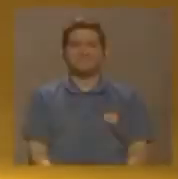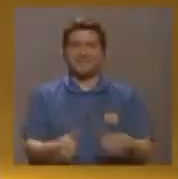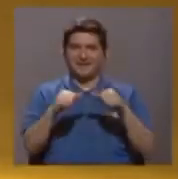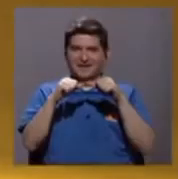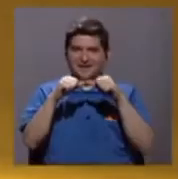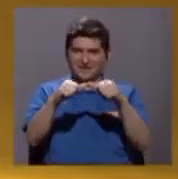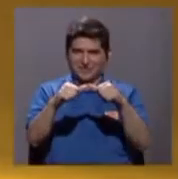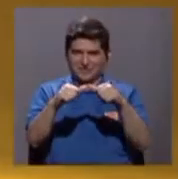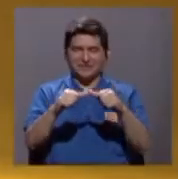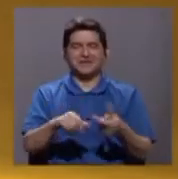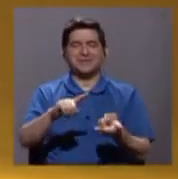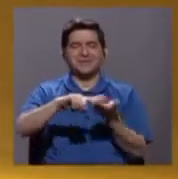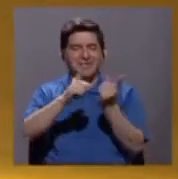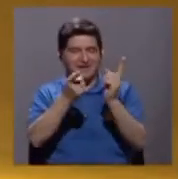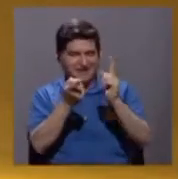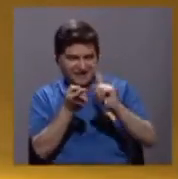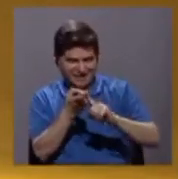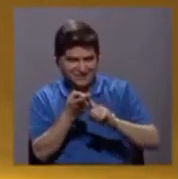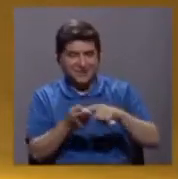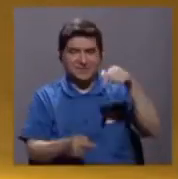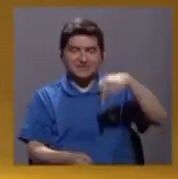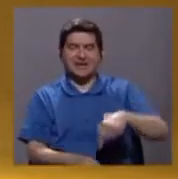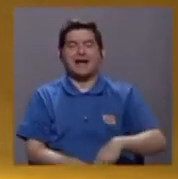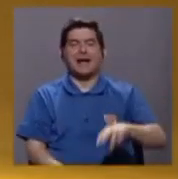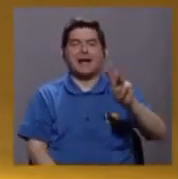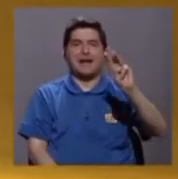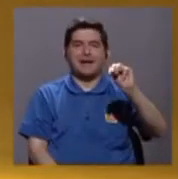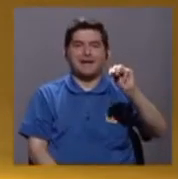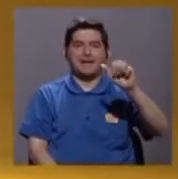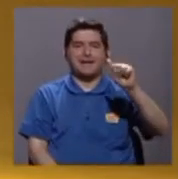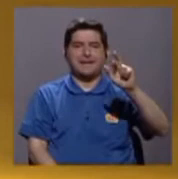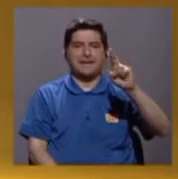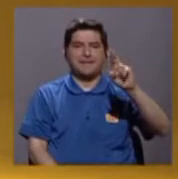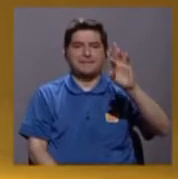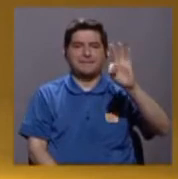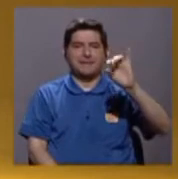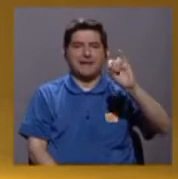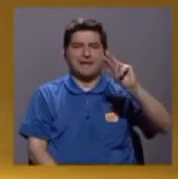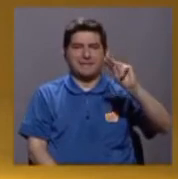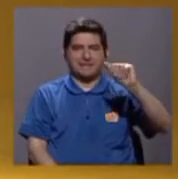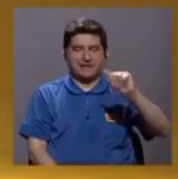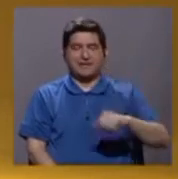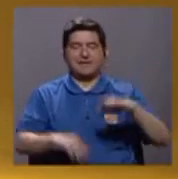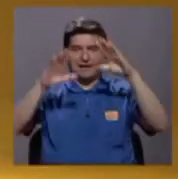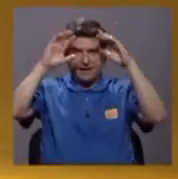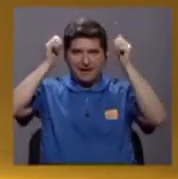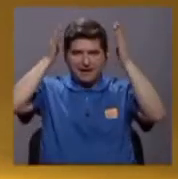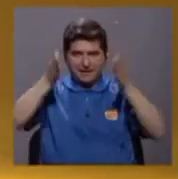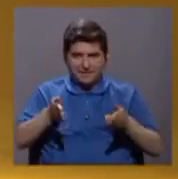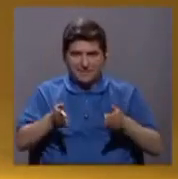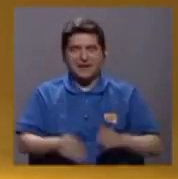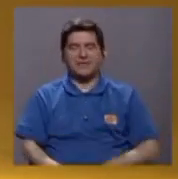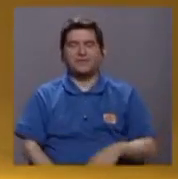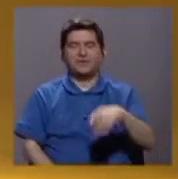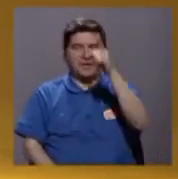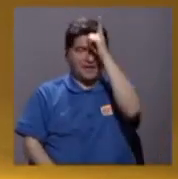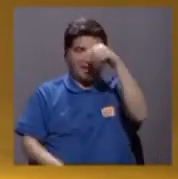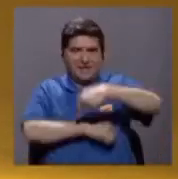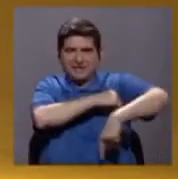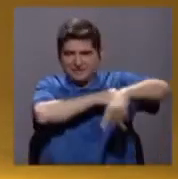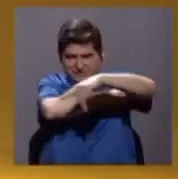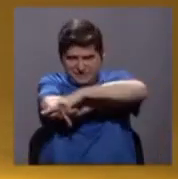Continuamos, amigas y amigos, con doña Martina, la embajadora de Alemania en nuestro país.